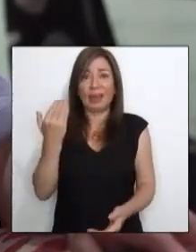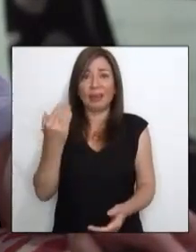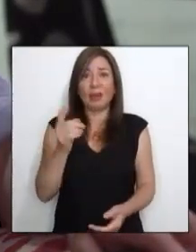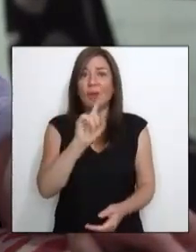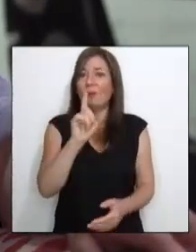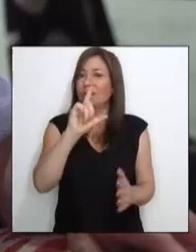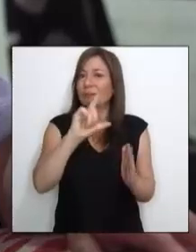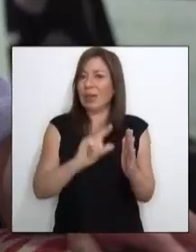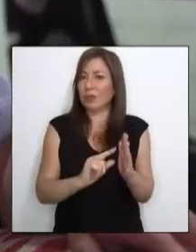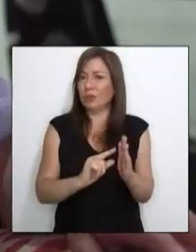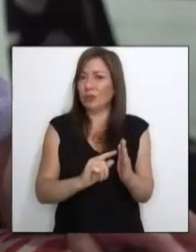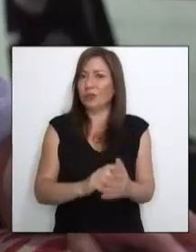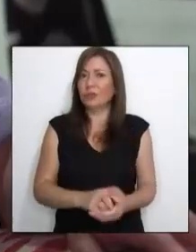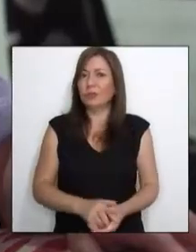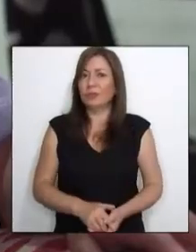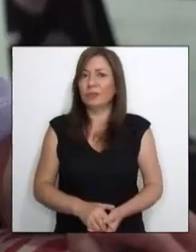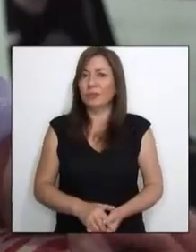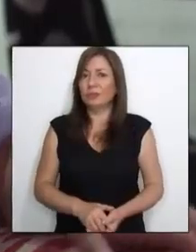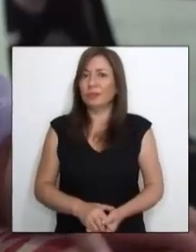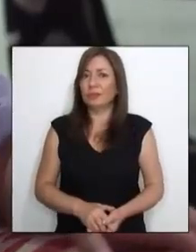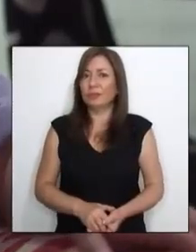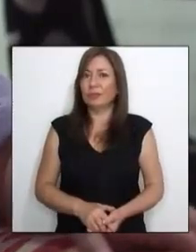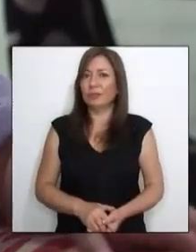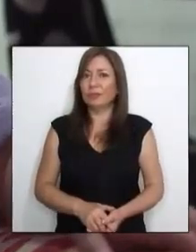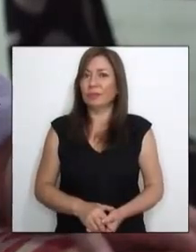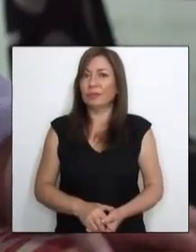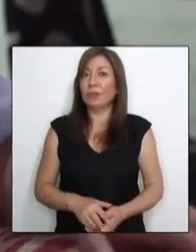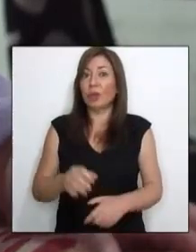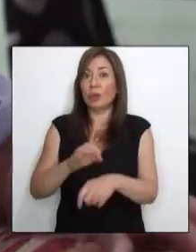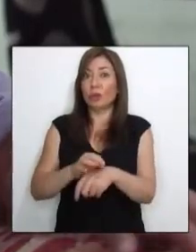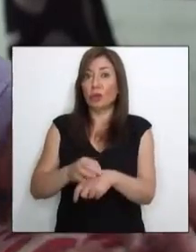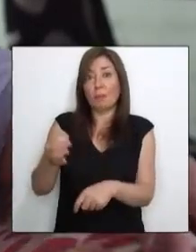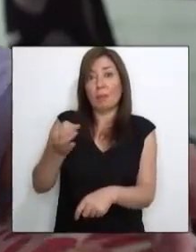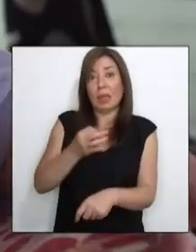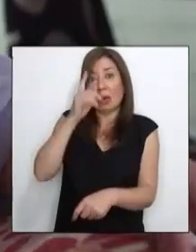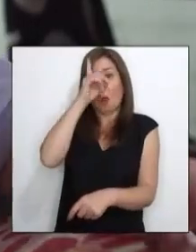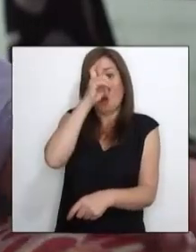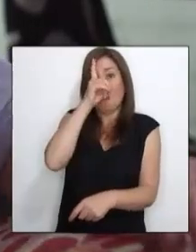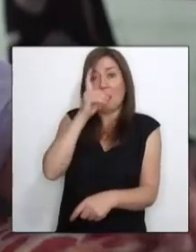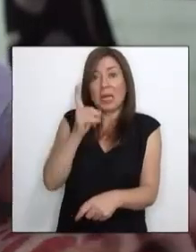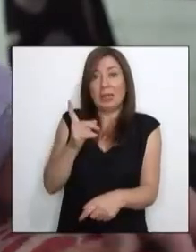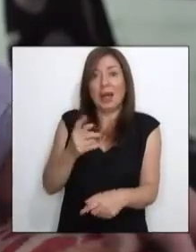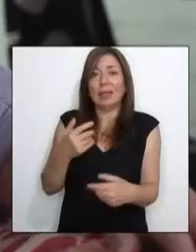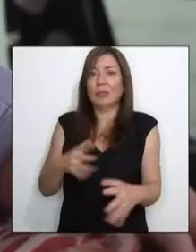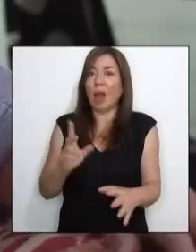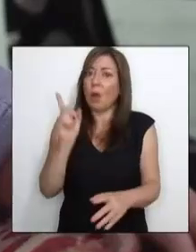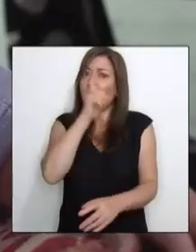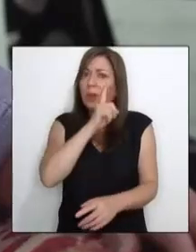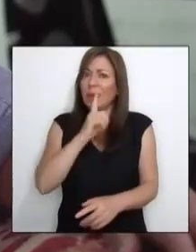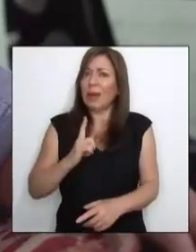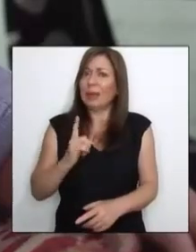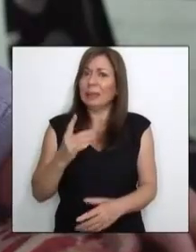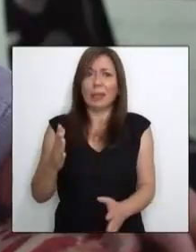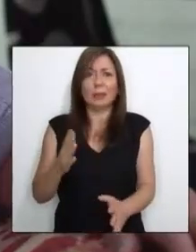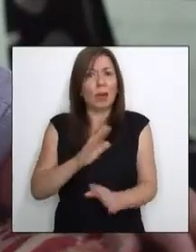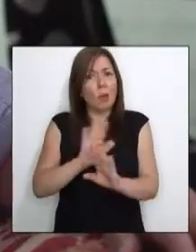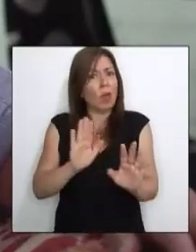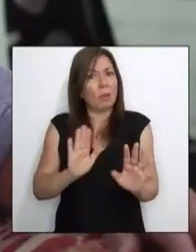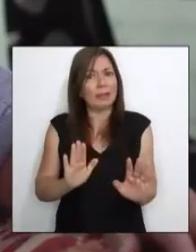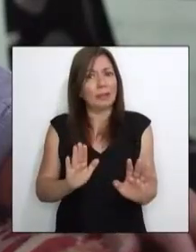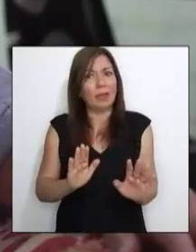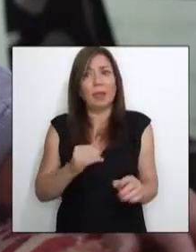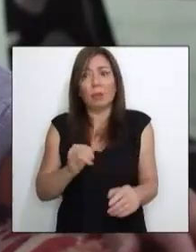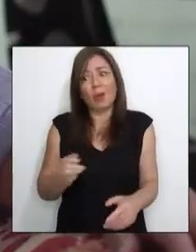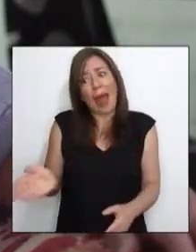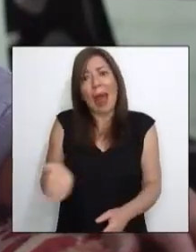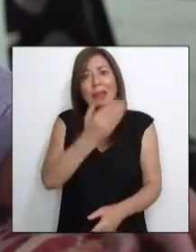no me la pagan como la hora que corresponde. El doctor me dijo del Hospital San Juan de Dios, me dijeron que esta va a ser la última licencia que te puedo